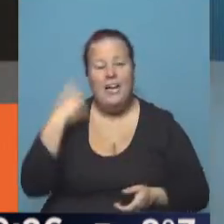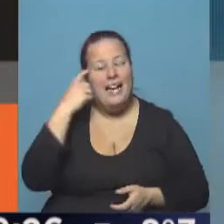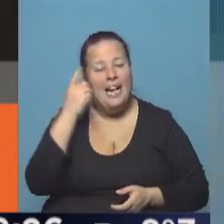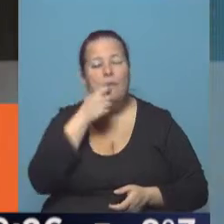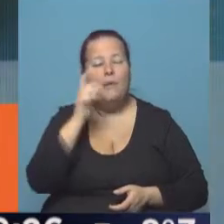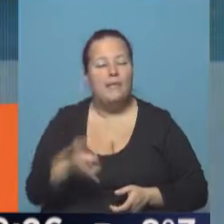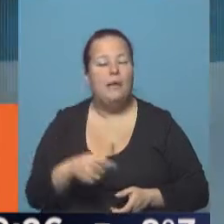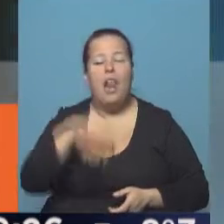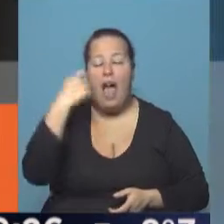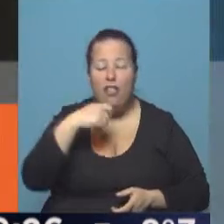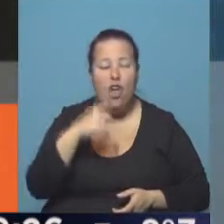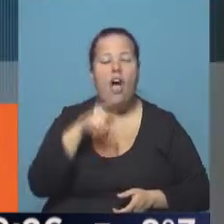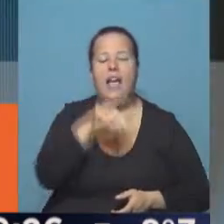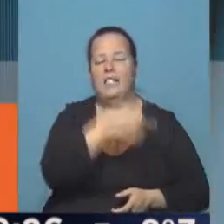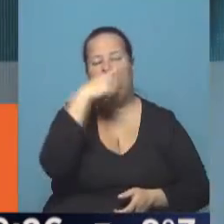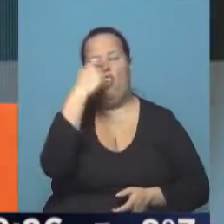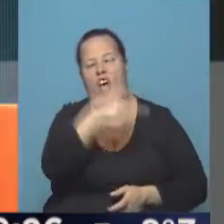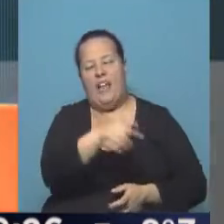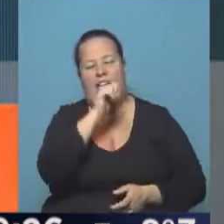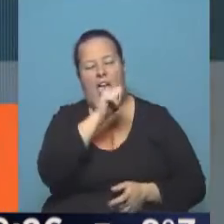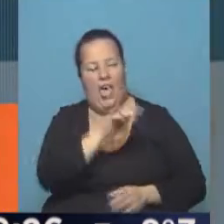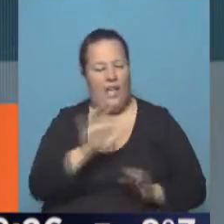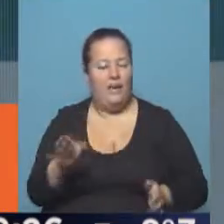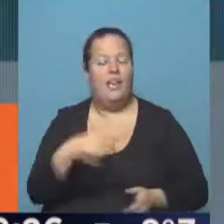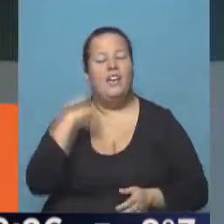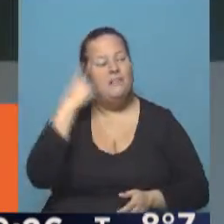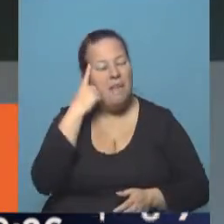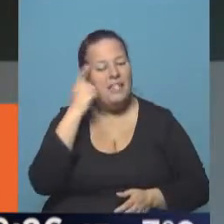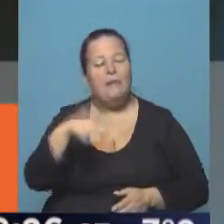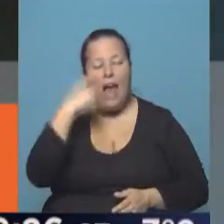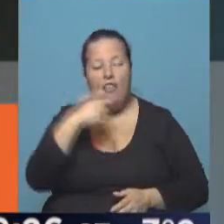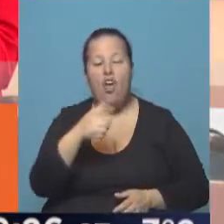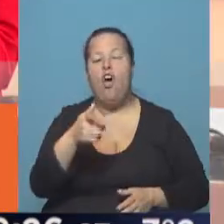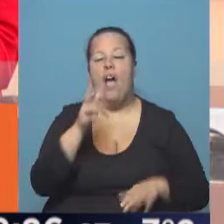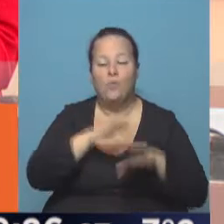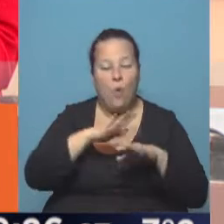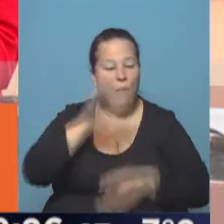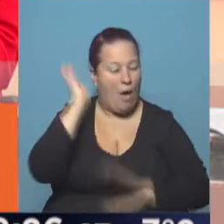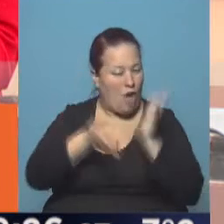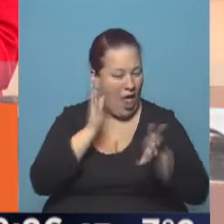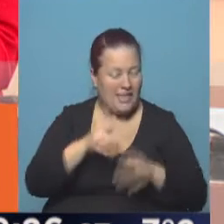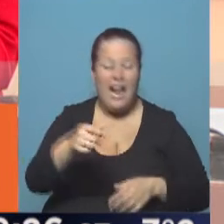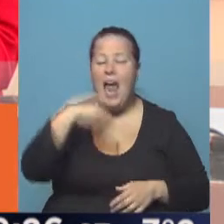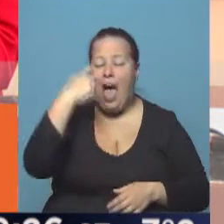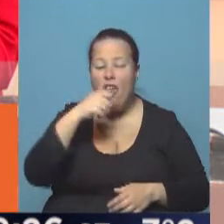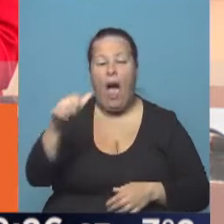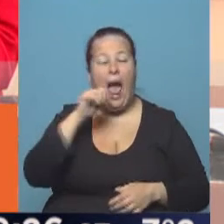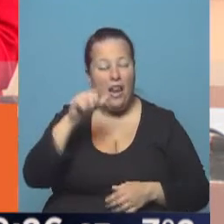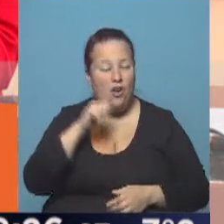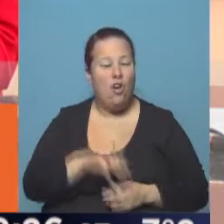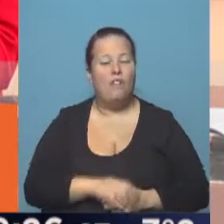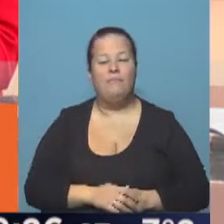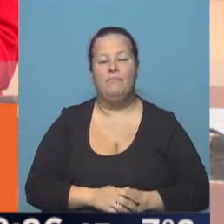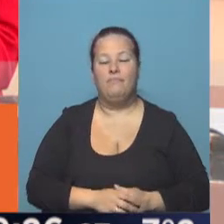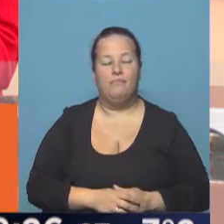ejemplo, también que la droga, él es un drogadicto, es un alcohólico. Creemos que la droga es la que causa la violencia. La droga o el alcohol. El mensaje también